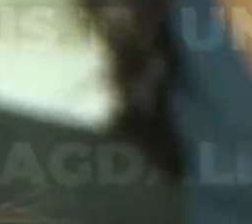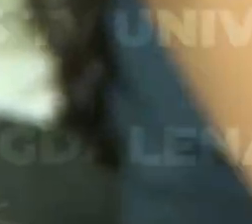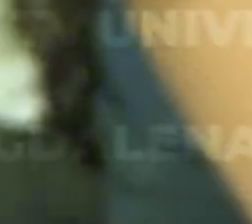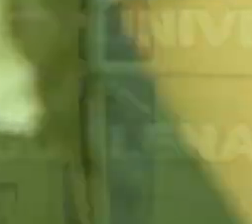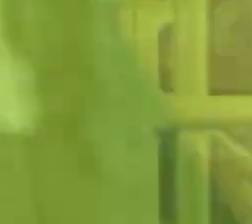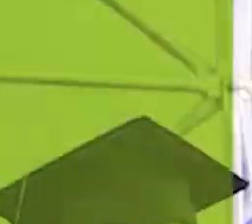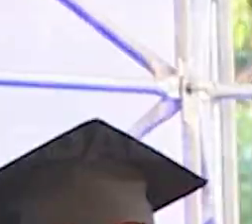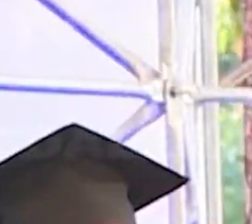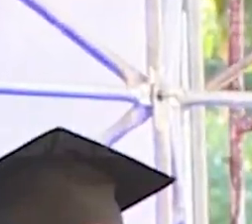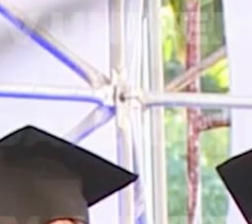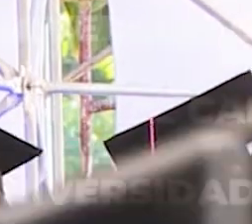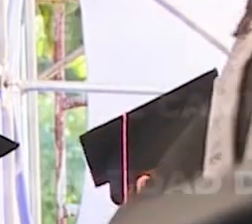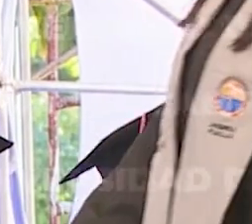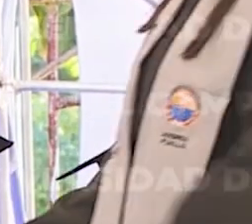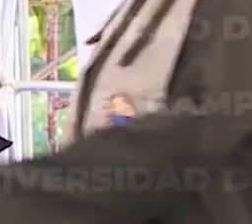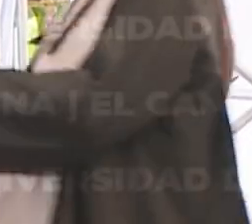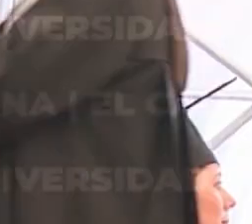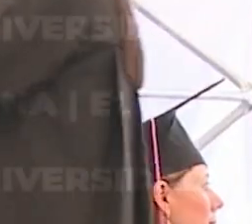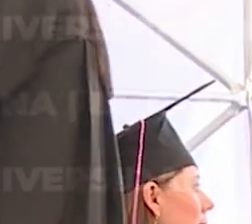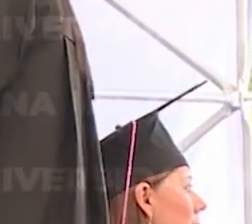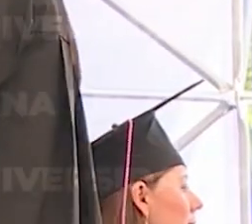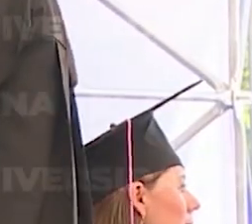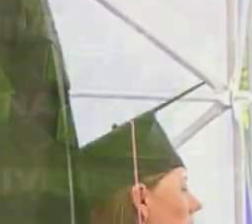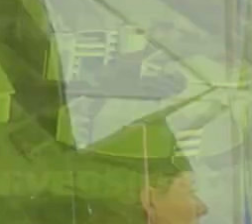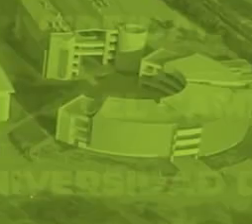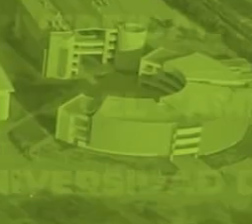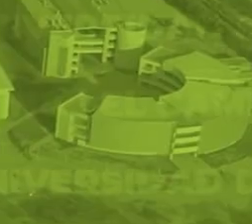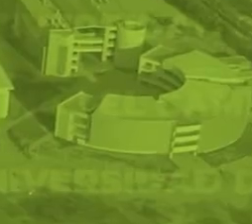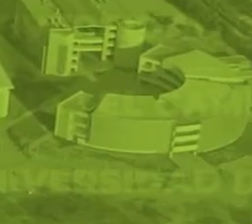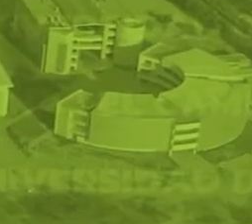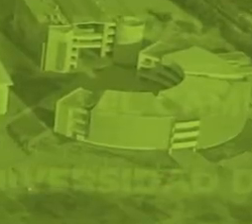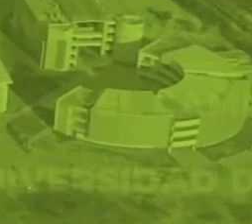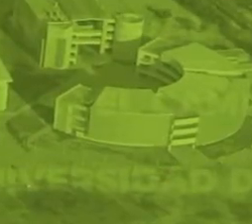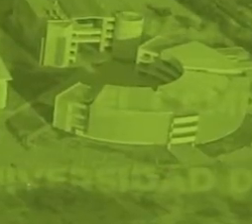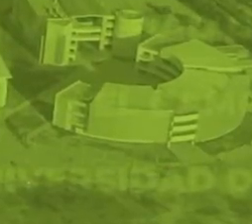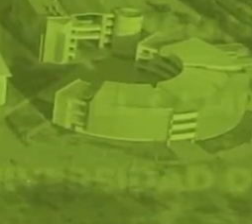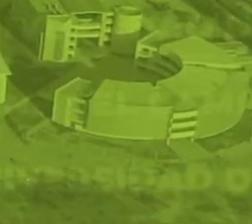Más incluyente e innovadora.